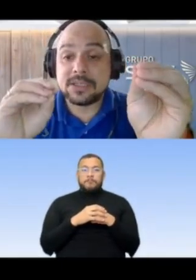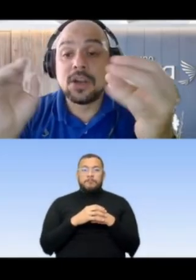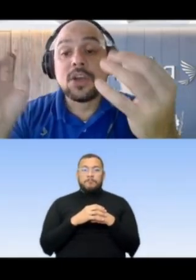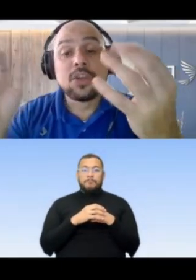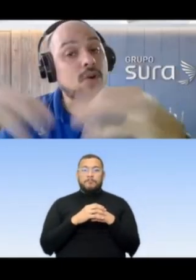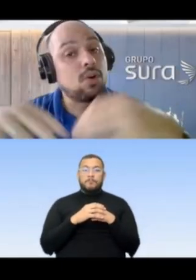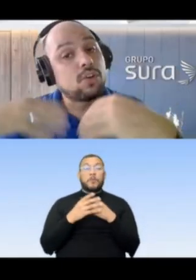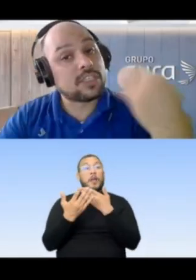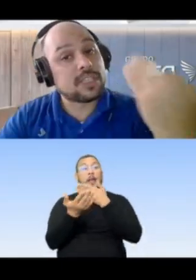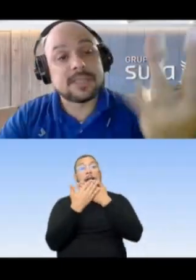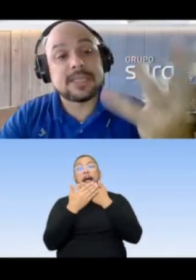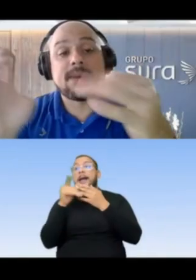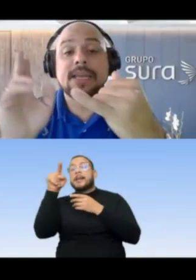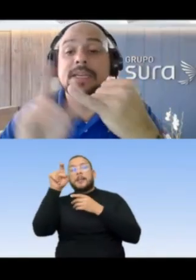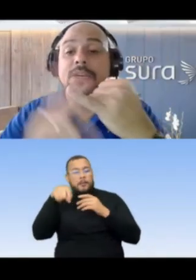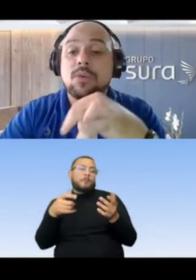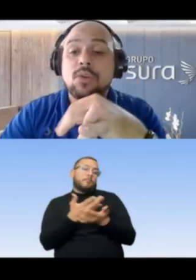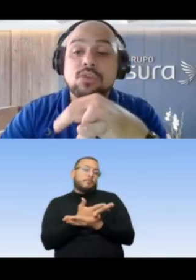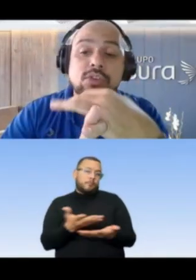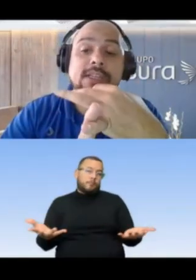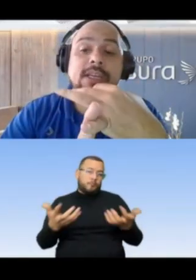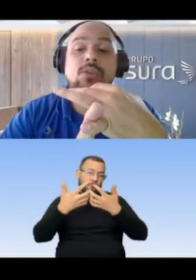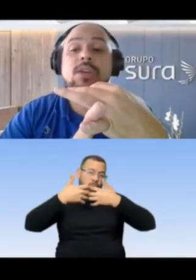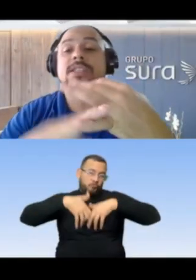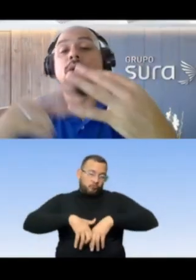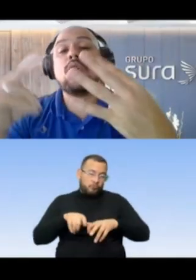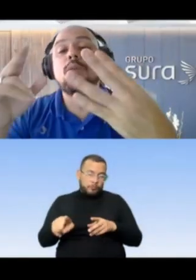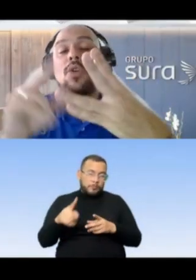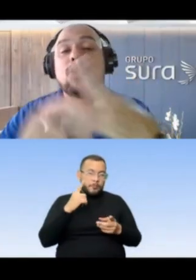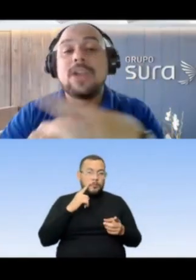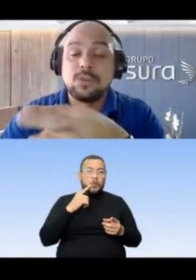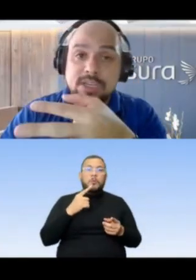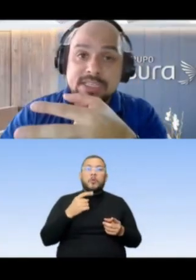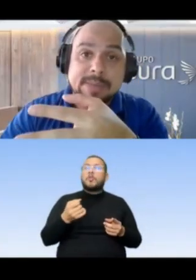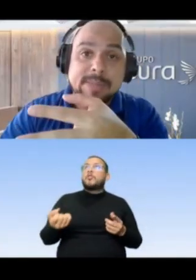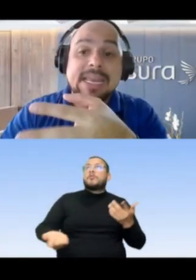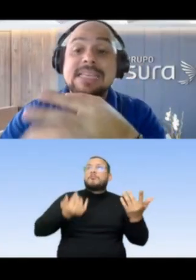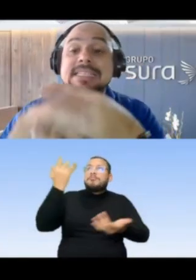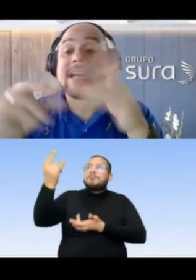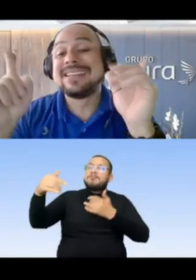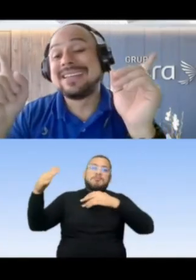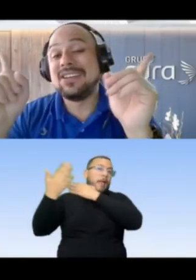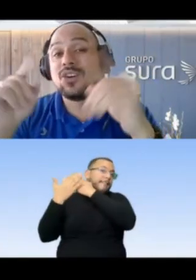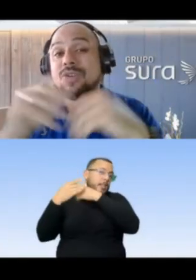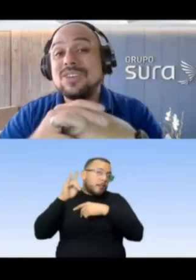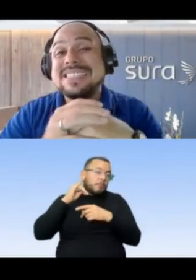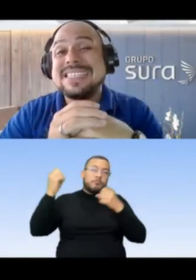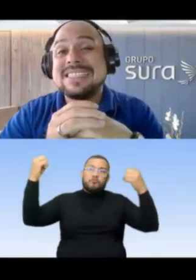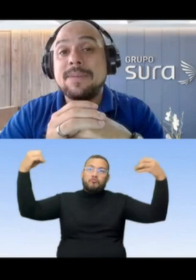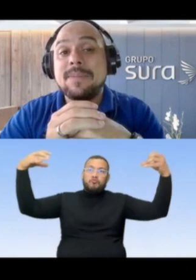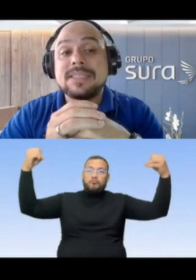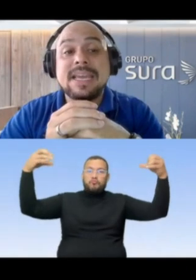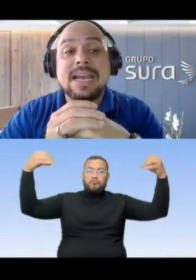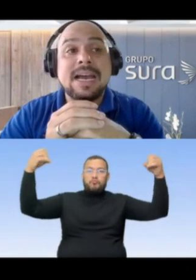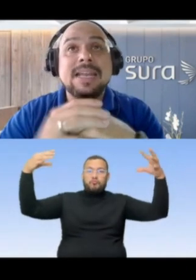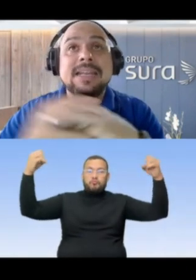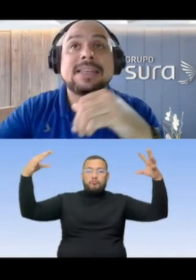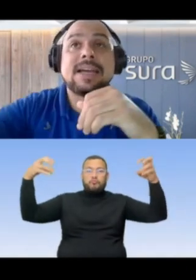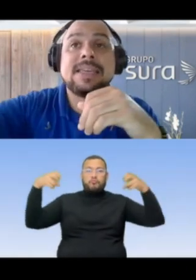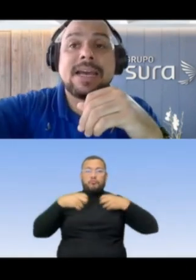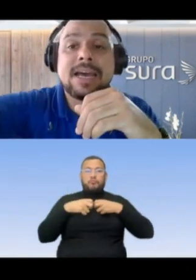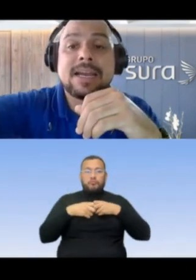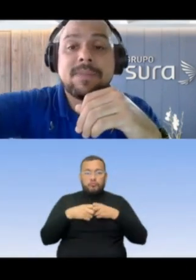de la señalización, todos los sistemas de emergencia, como lo son los detectores de humo, las luces de emergencia y, ojo, sistemas